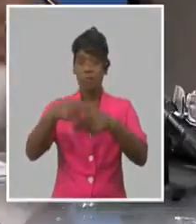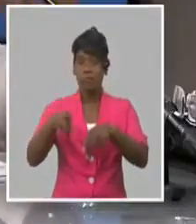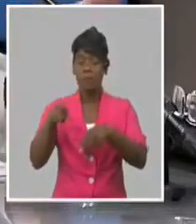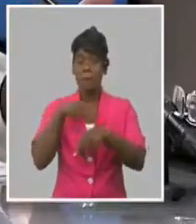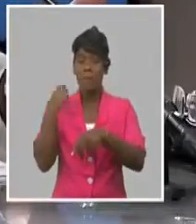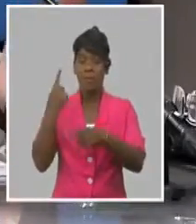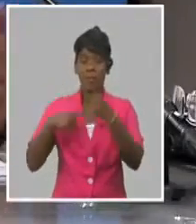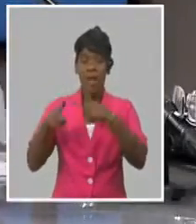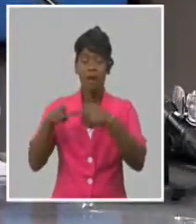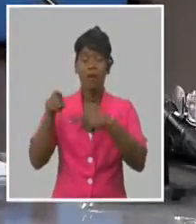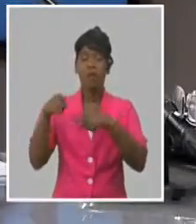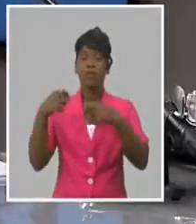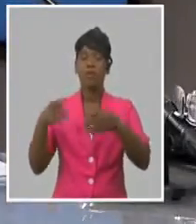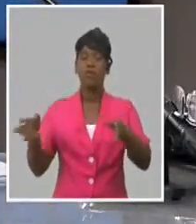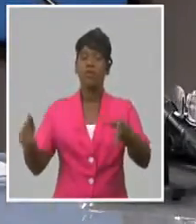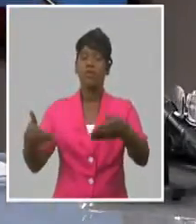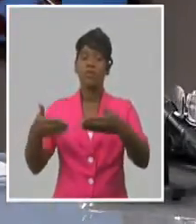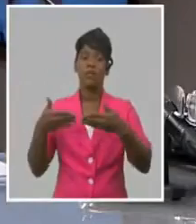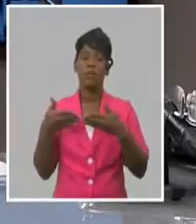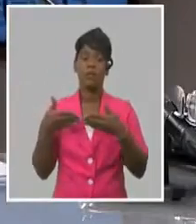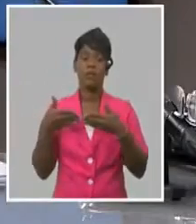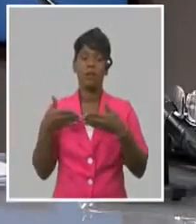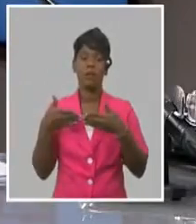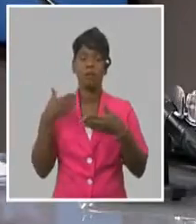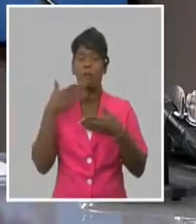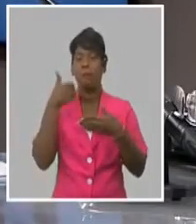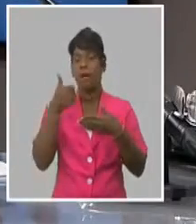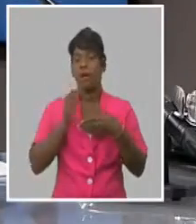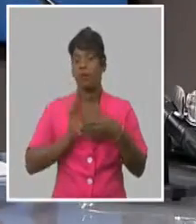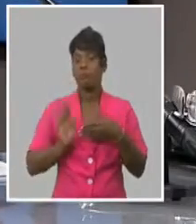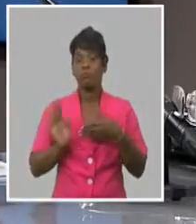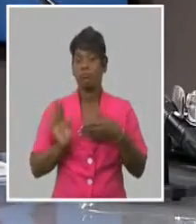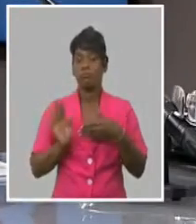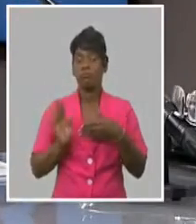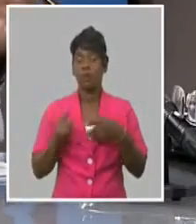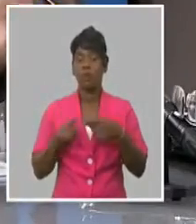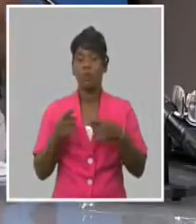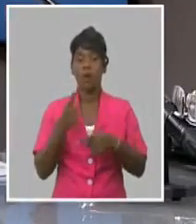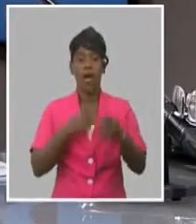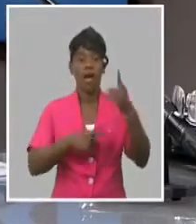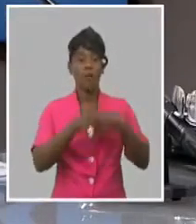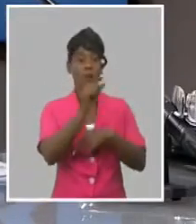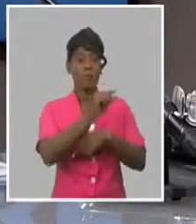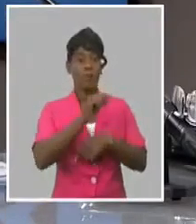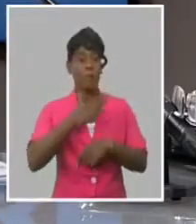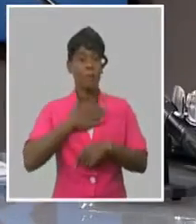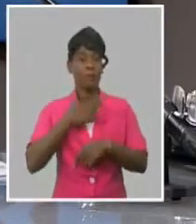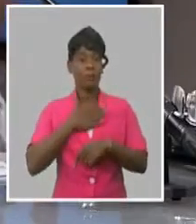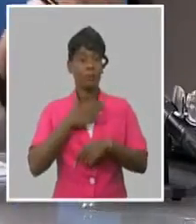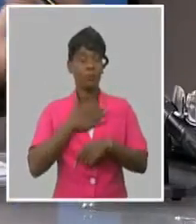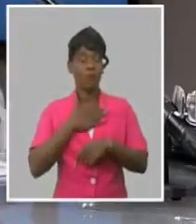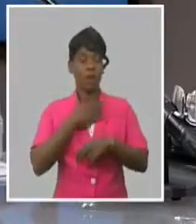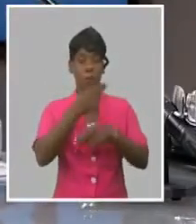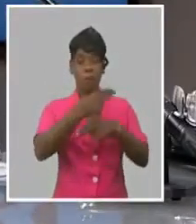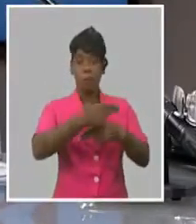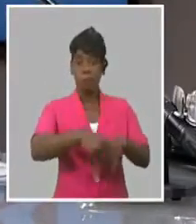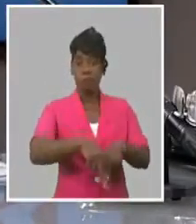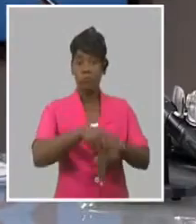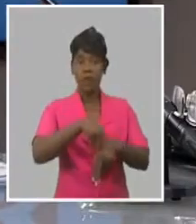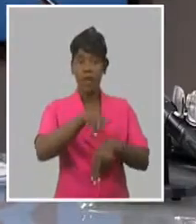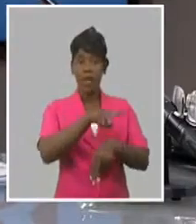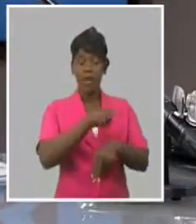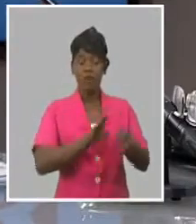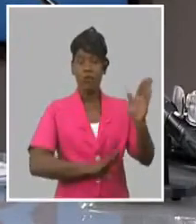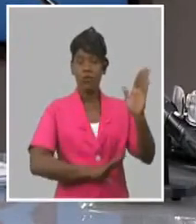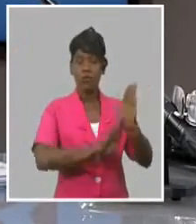gastronomía tienen ingresos? Y es posible entonces que en el sector no estatal los que hacen gastronomía tengan pérdidas. Y no es que esté defendiendo las